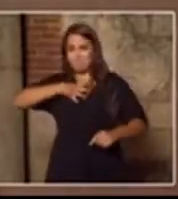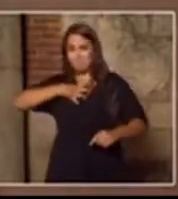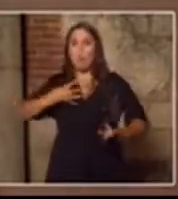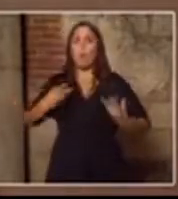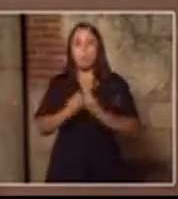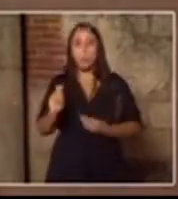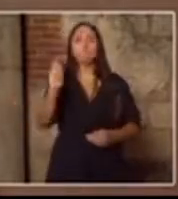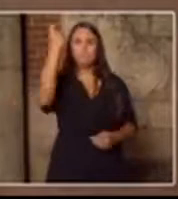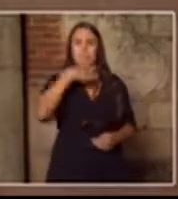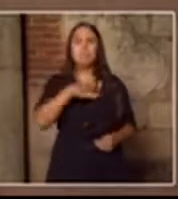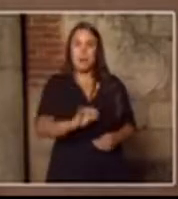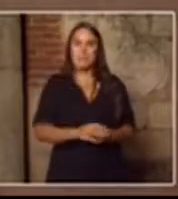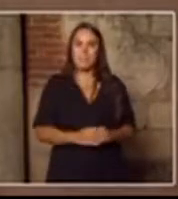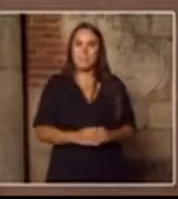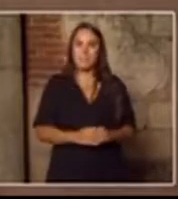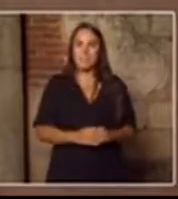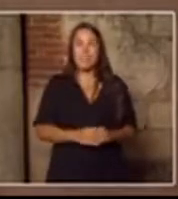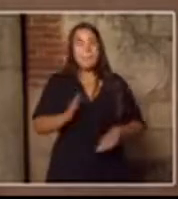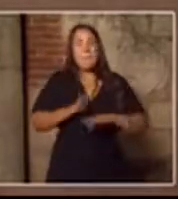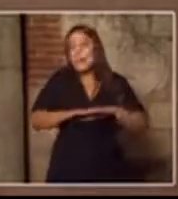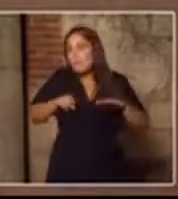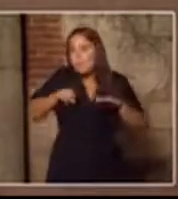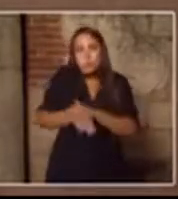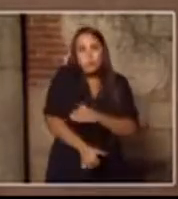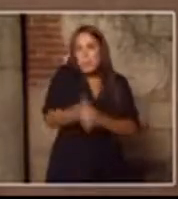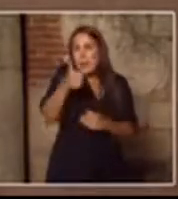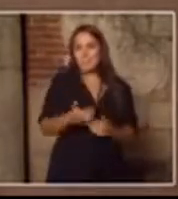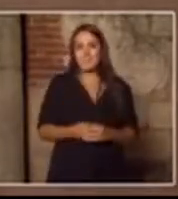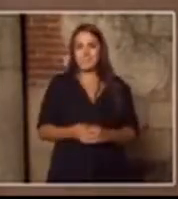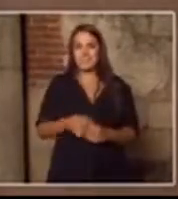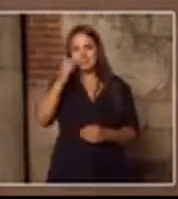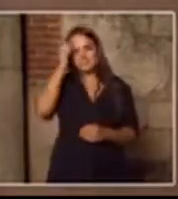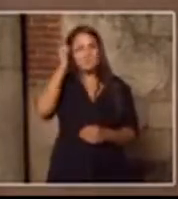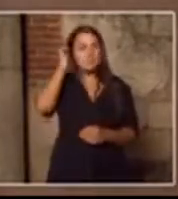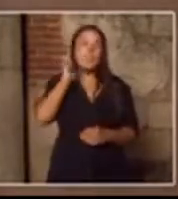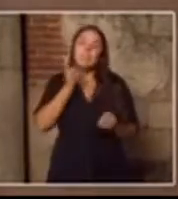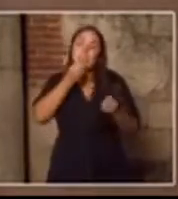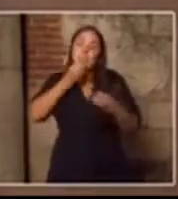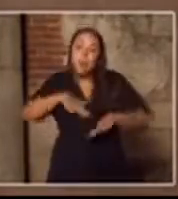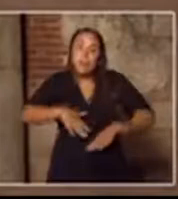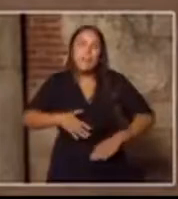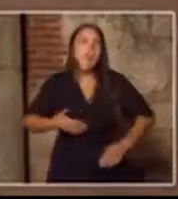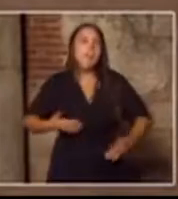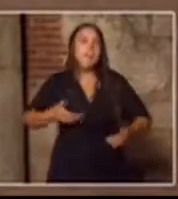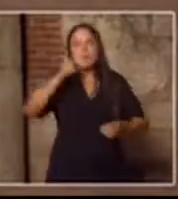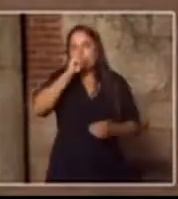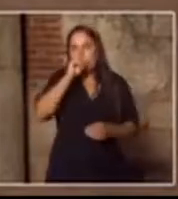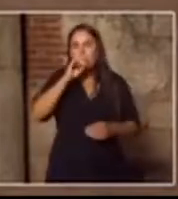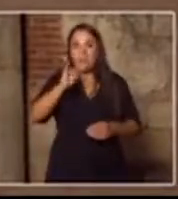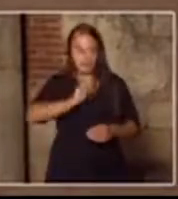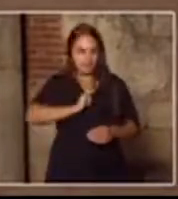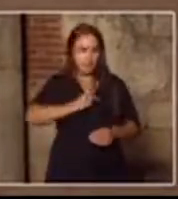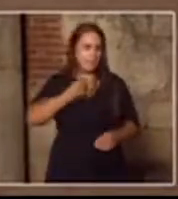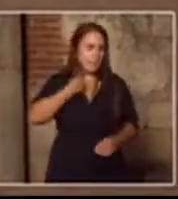imposibles, en suma, para llegar más lejos. Hacer historia no supone tener que perder ni nuestra identidad,